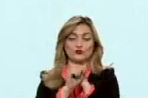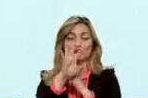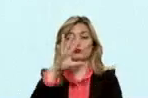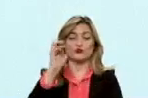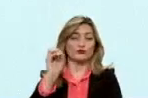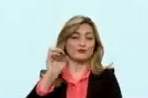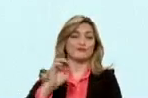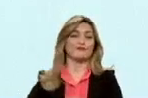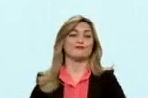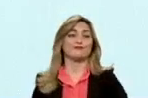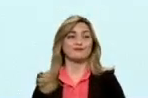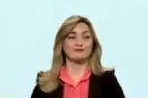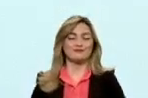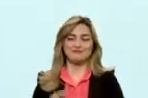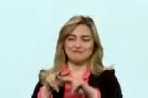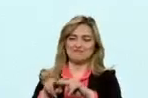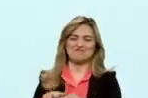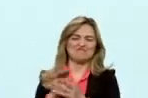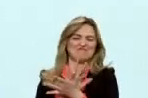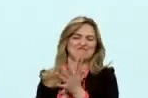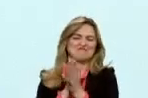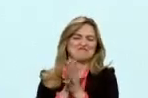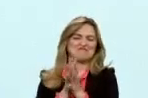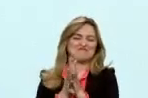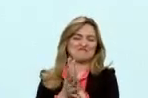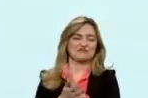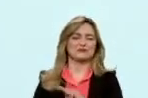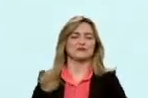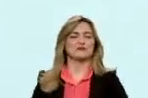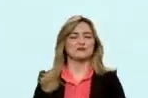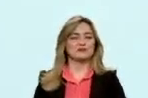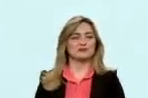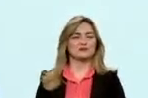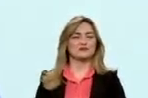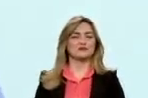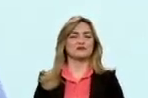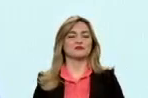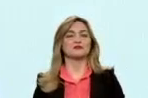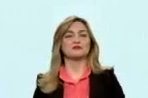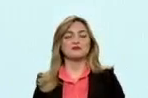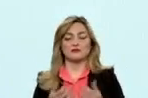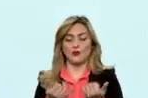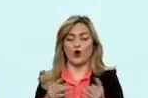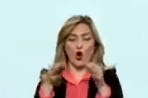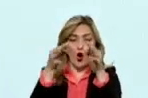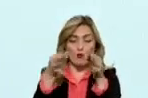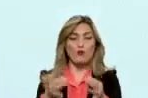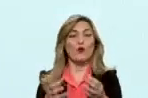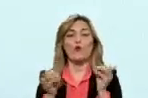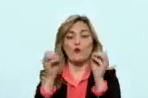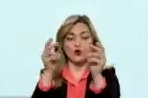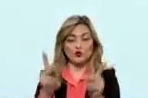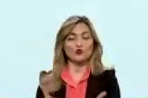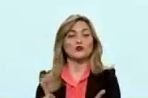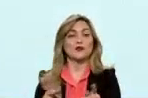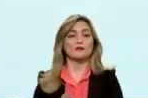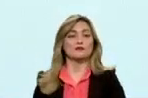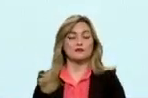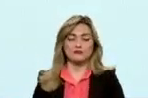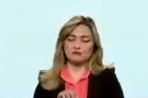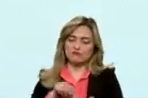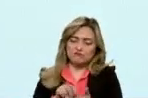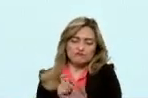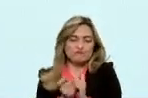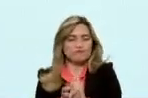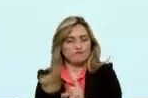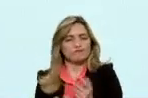años, que no se lo ha revisado en lo absoluto. Creo que es la oportunidad de repensar la ciudad bajo las condiciones que